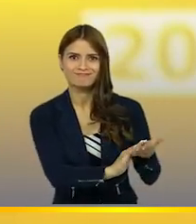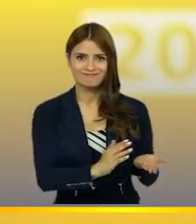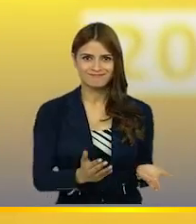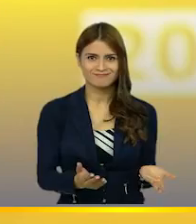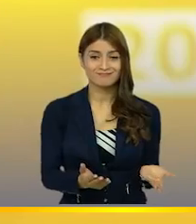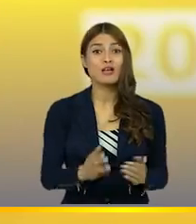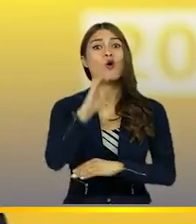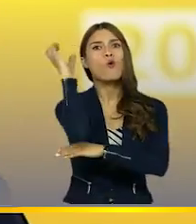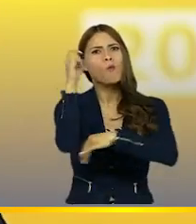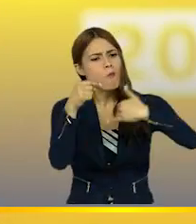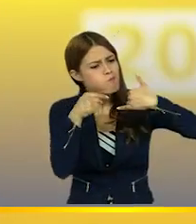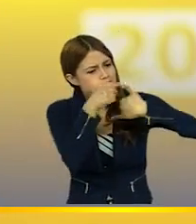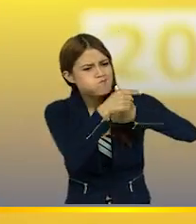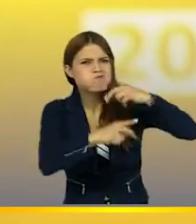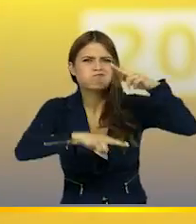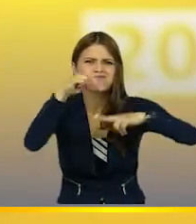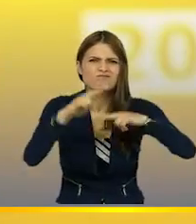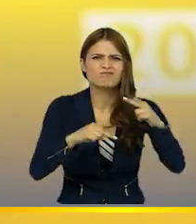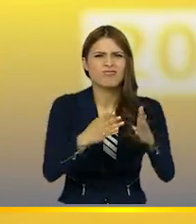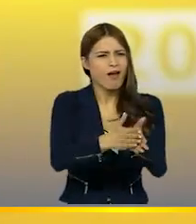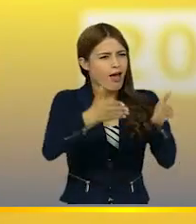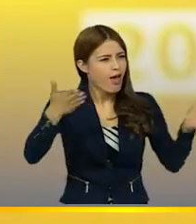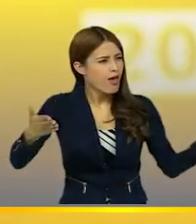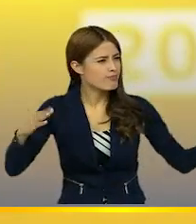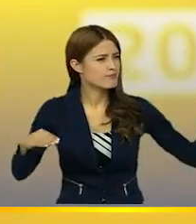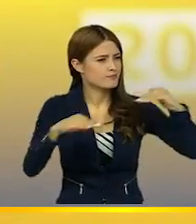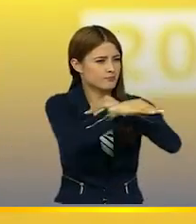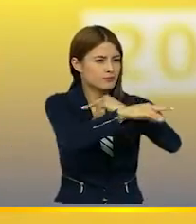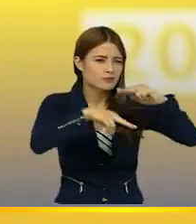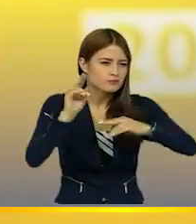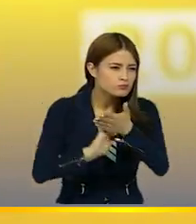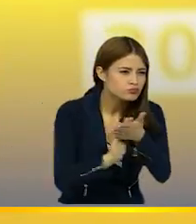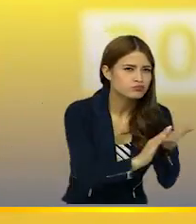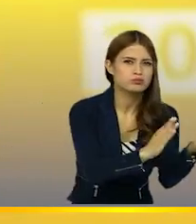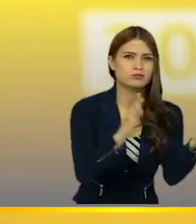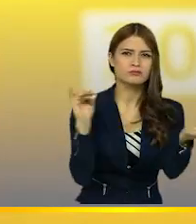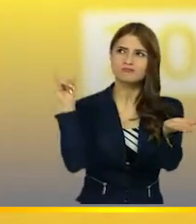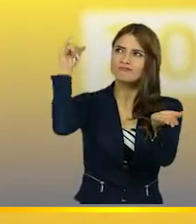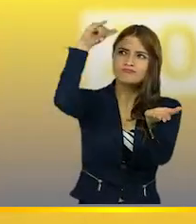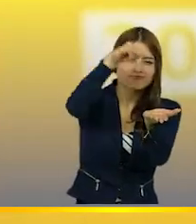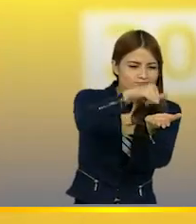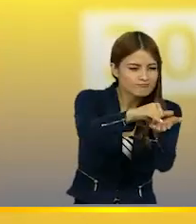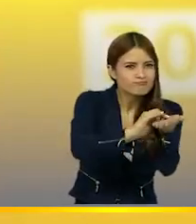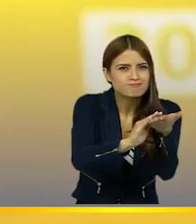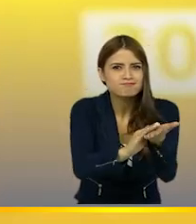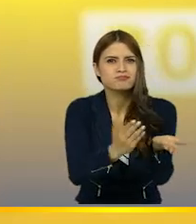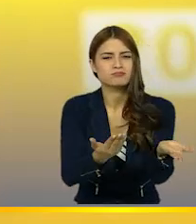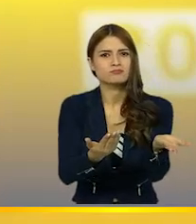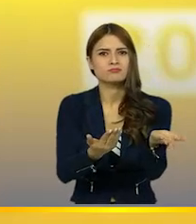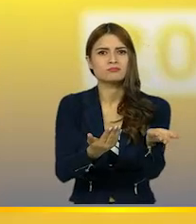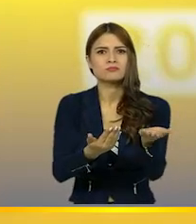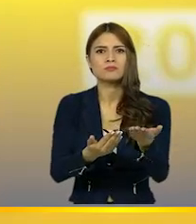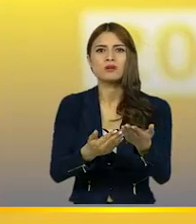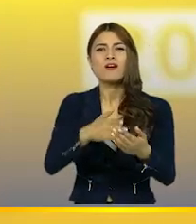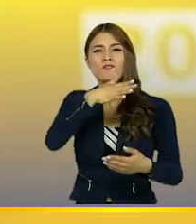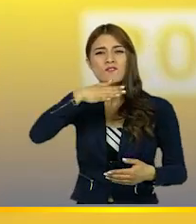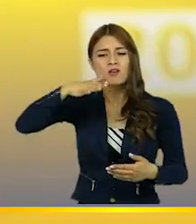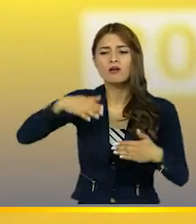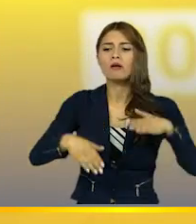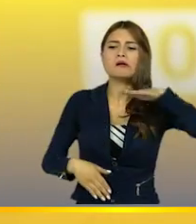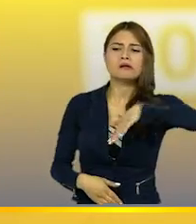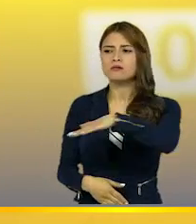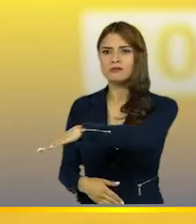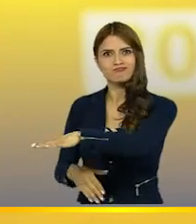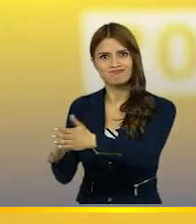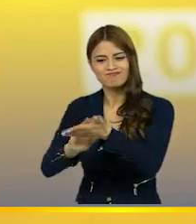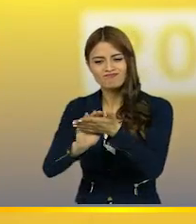obra, en la que se amplían y se construyen autopistas, aeropuertos, carreteras y caminos para conectarnos, para unirnos